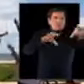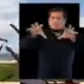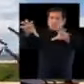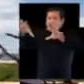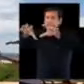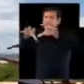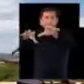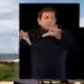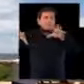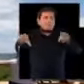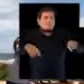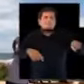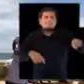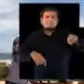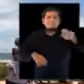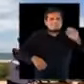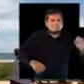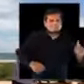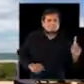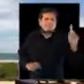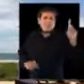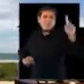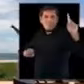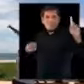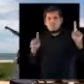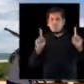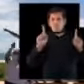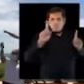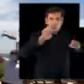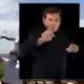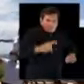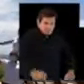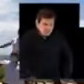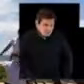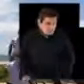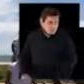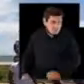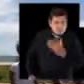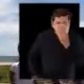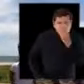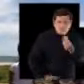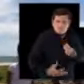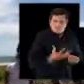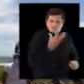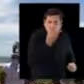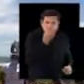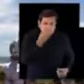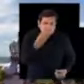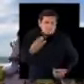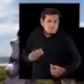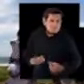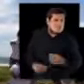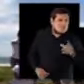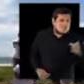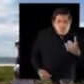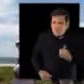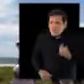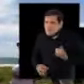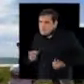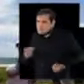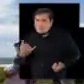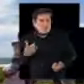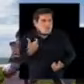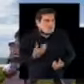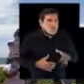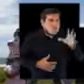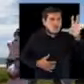Aparecen En medio de la luz De las ciudades Las sombras De los monstruos